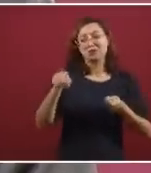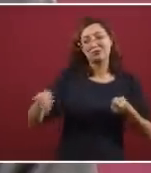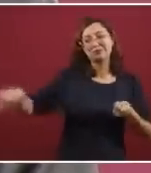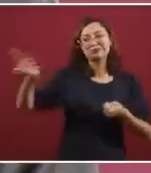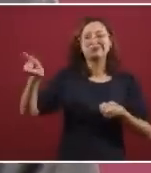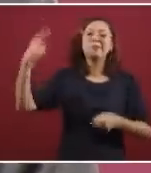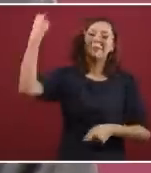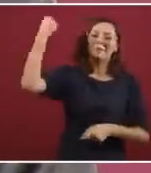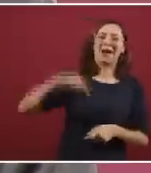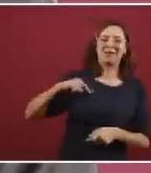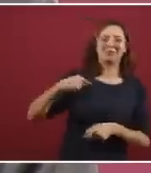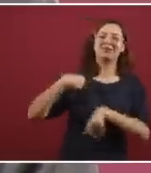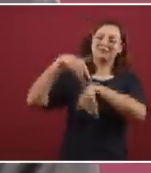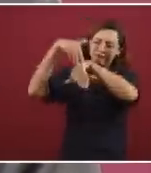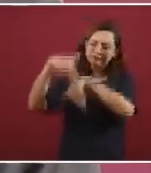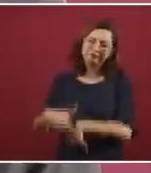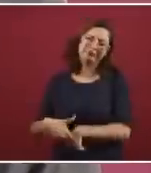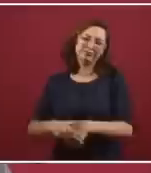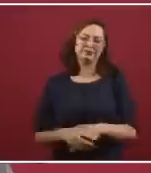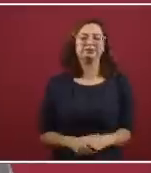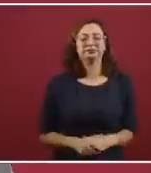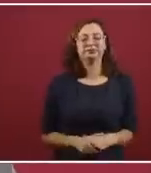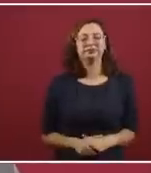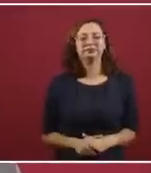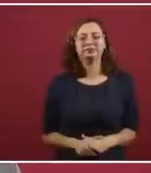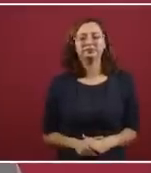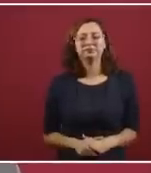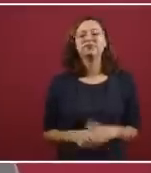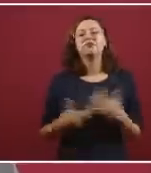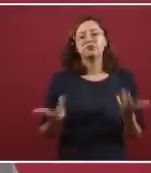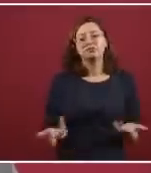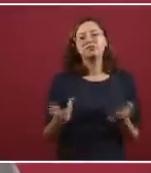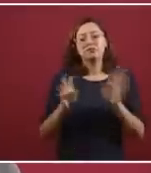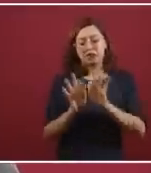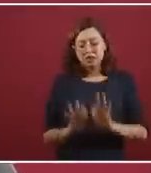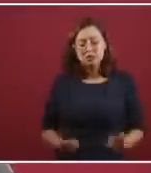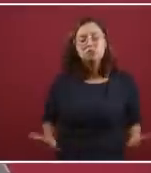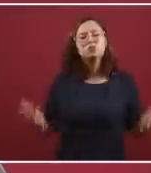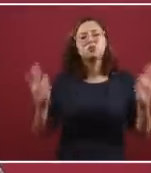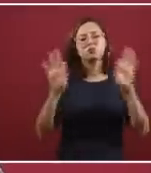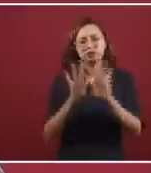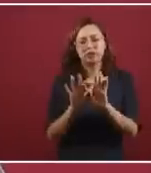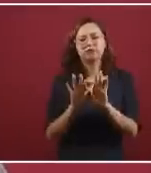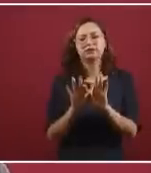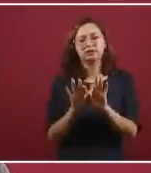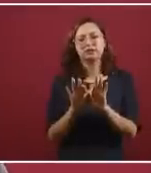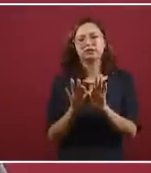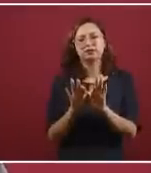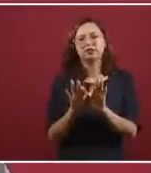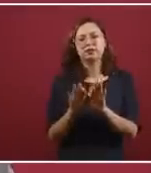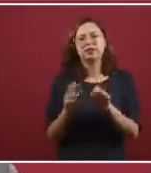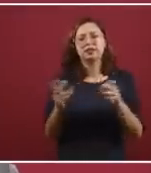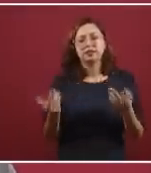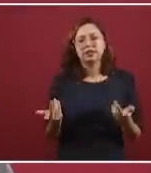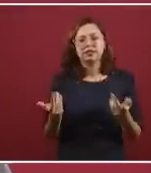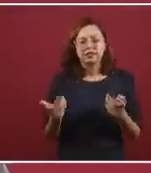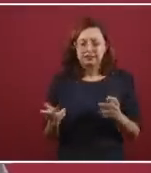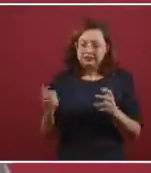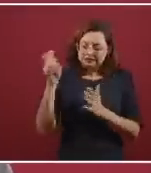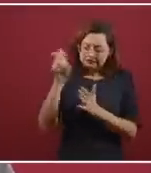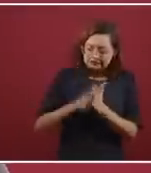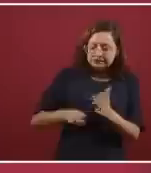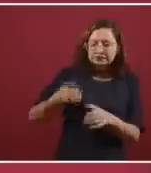eso es entonces si es importante el que se ajuste